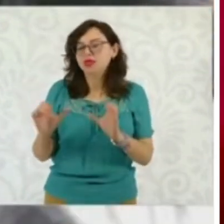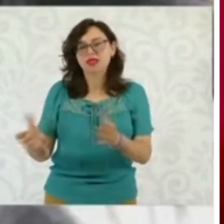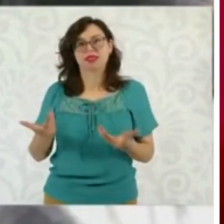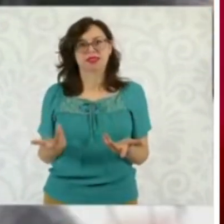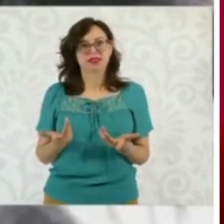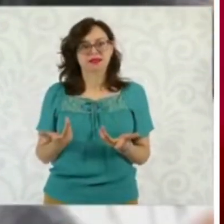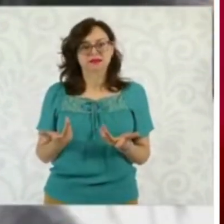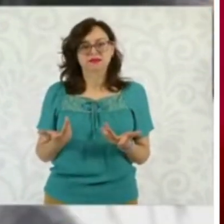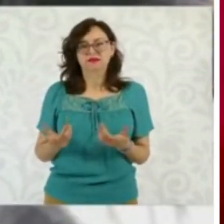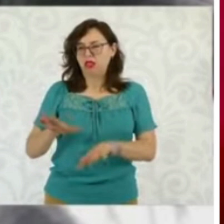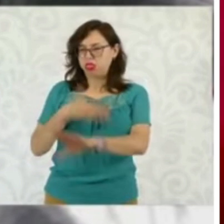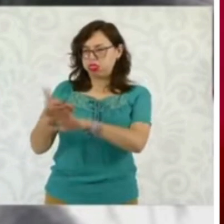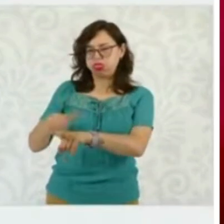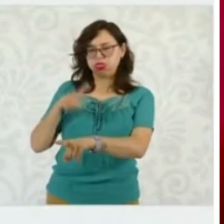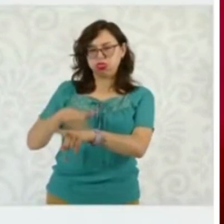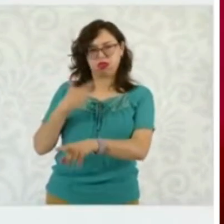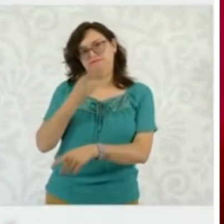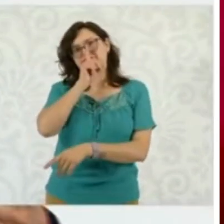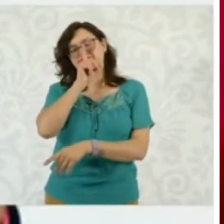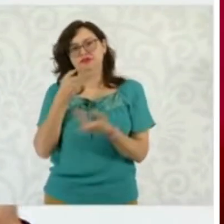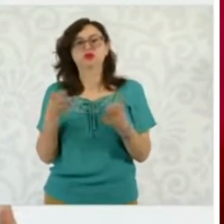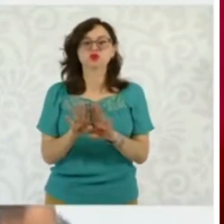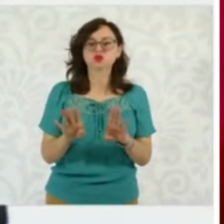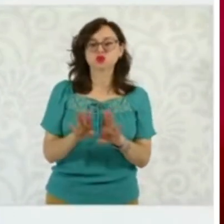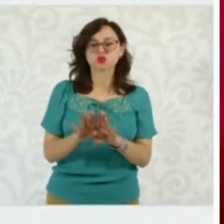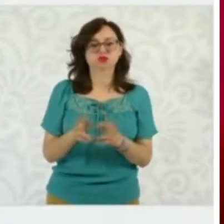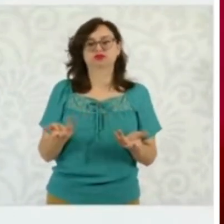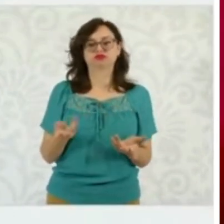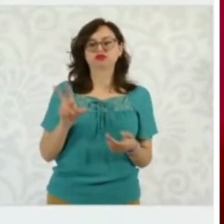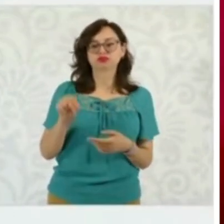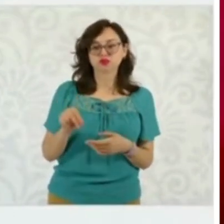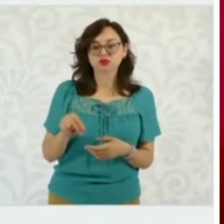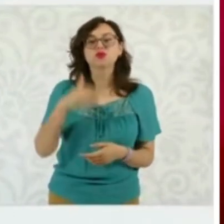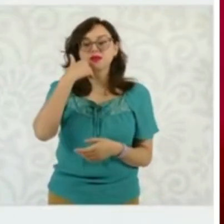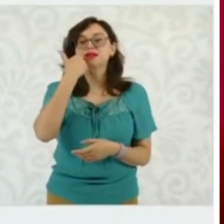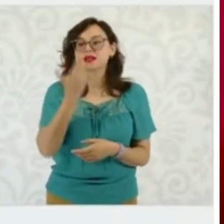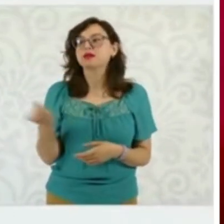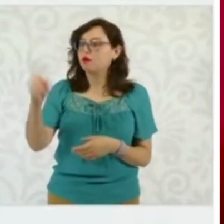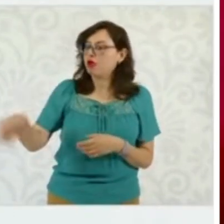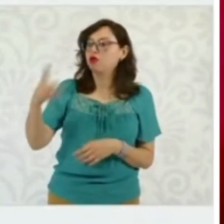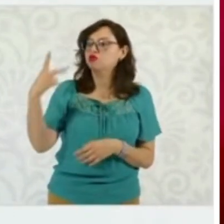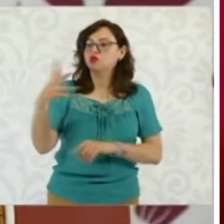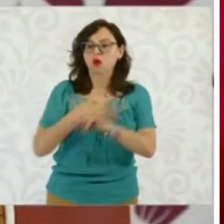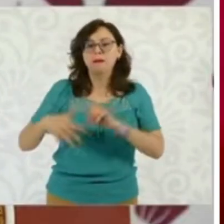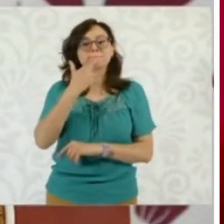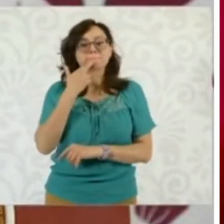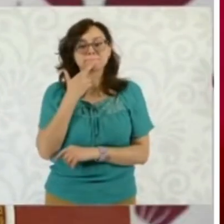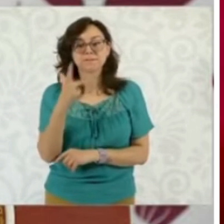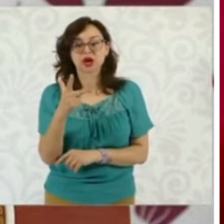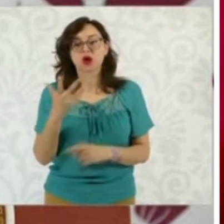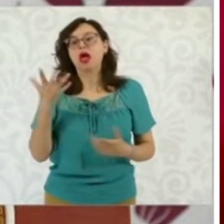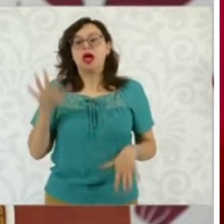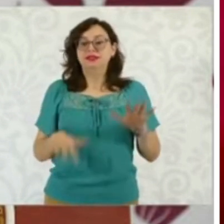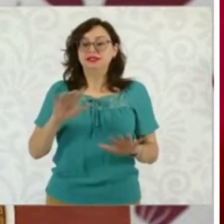hijos. Entonces, ¿cómo los vamos a criticar? Por supuesto que buscamos lo mejor para las maestras y los maestros de México. A veces